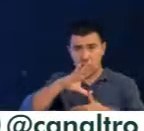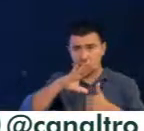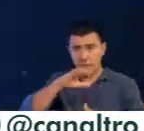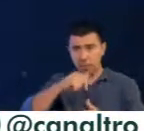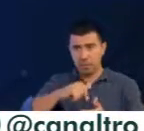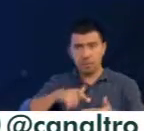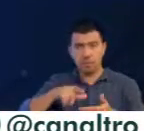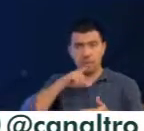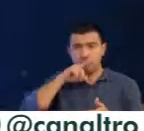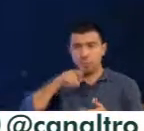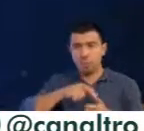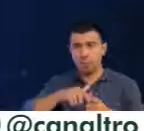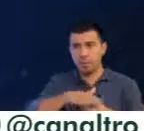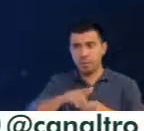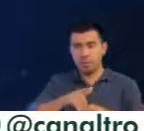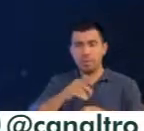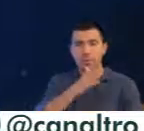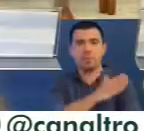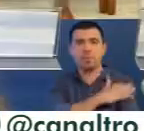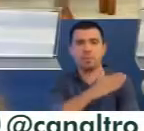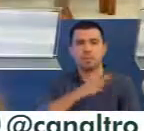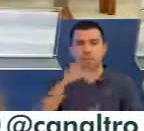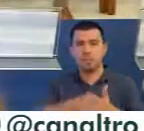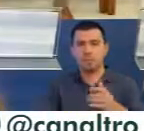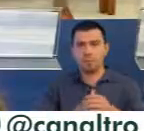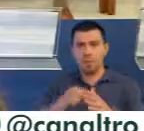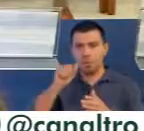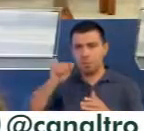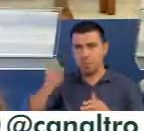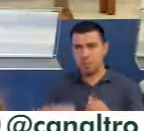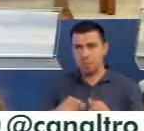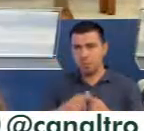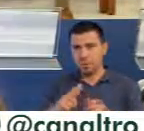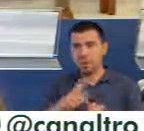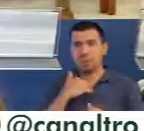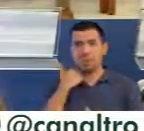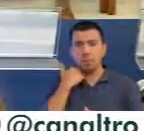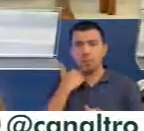control de hipertensión por ser la ciudad con menos índices de padecimientos de esta enfermedad.